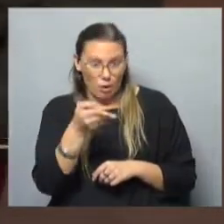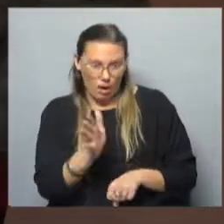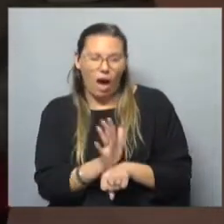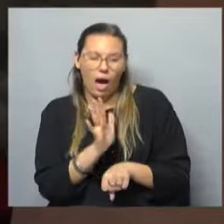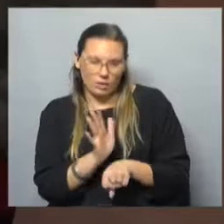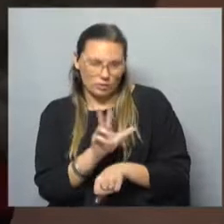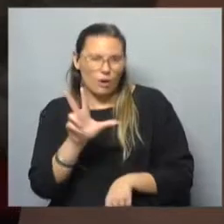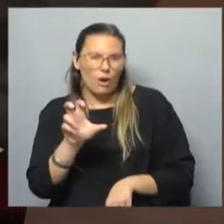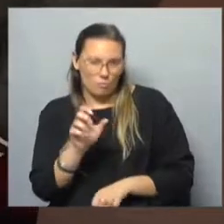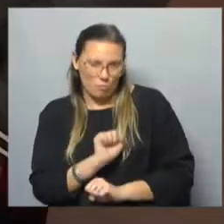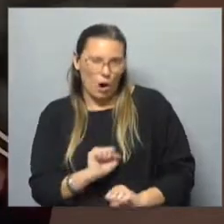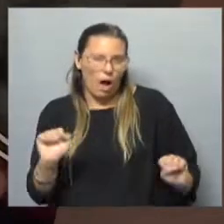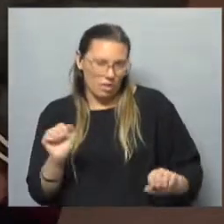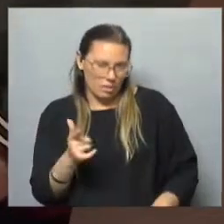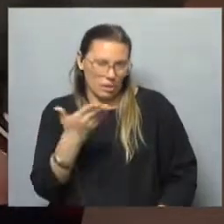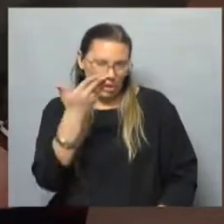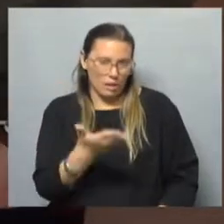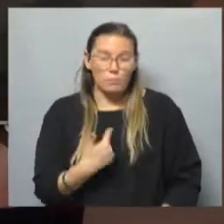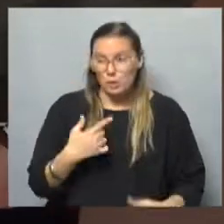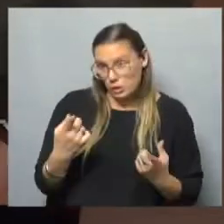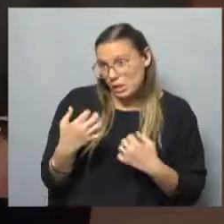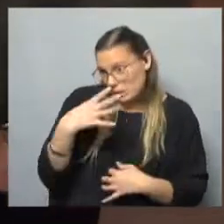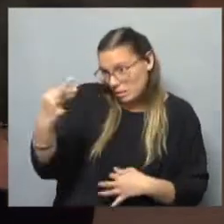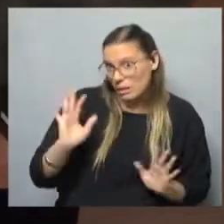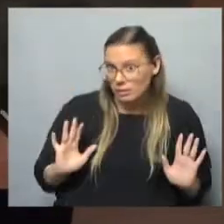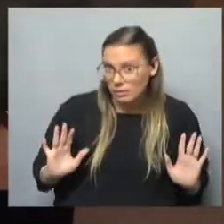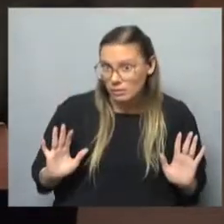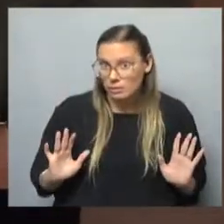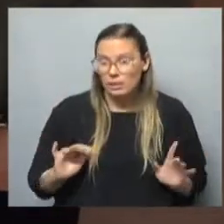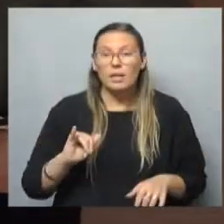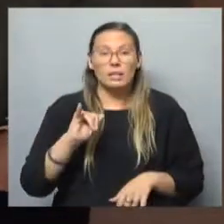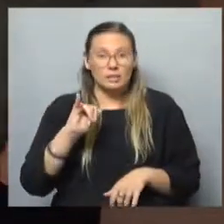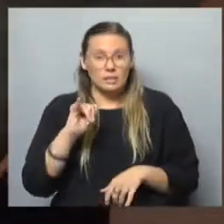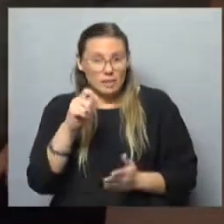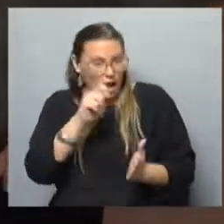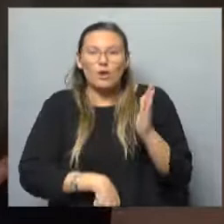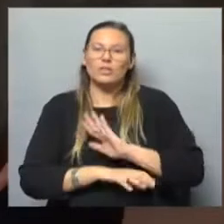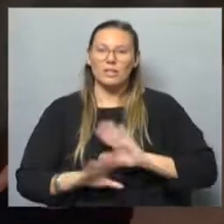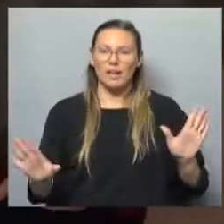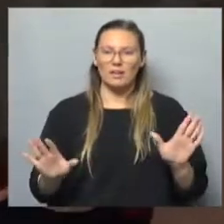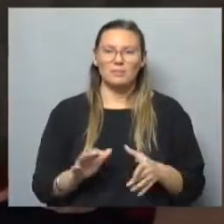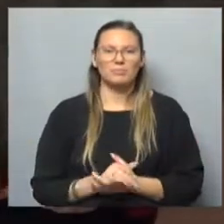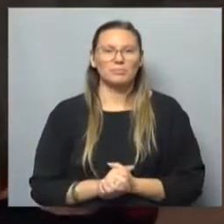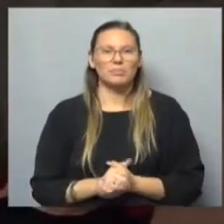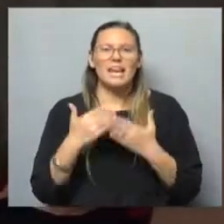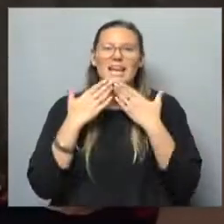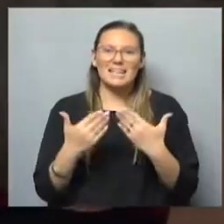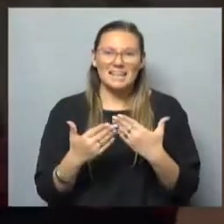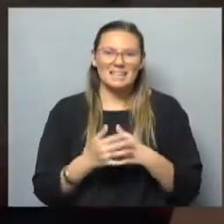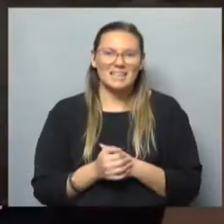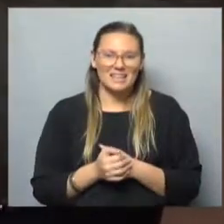porno. No. Bueno, estoy a las órdenes, cualquier cosa. Estás contratado. Bueno, muchas gracias,